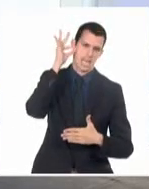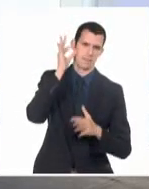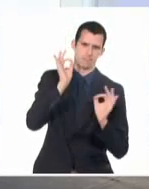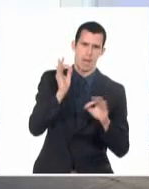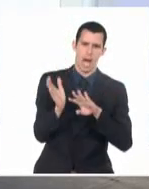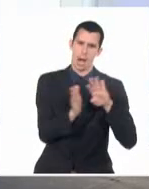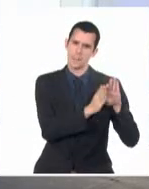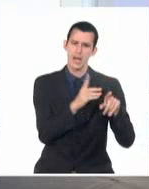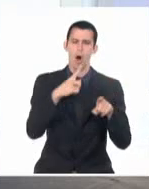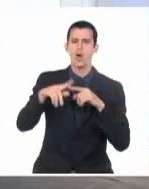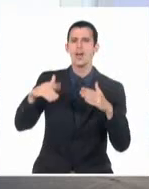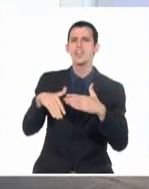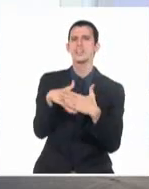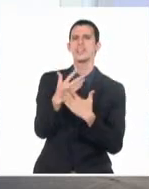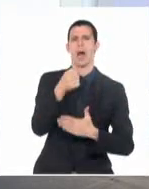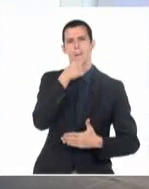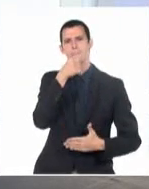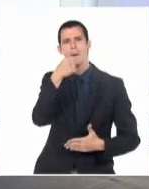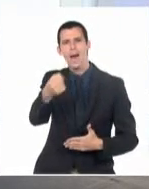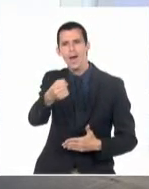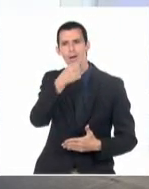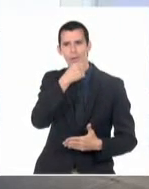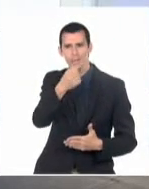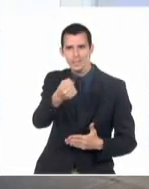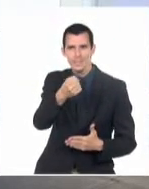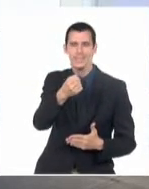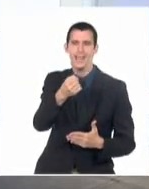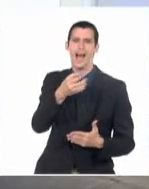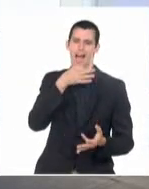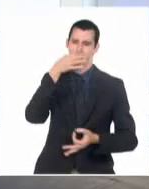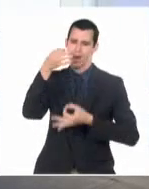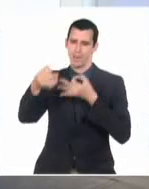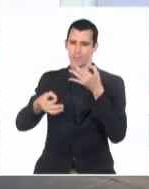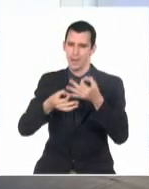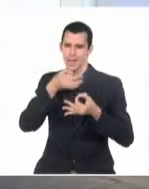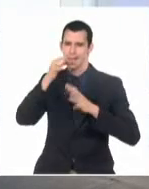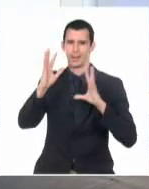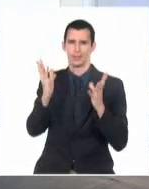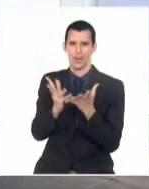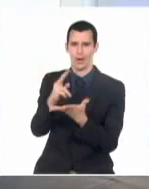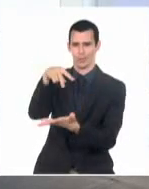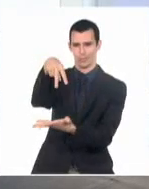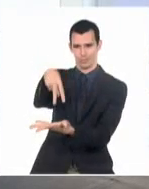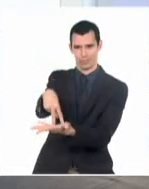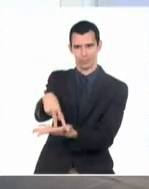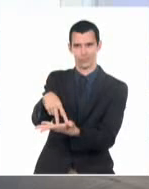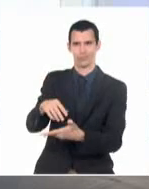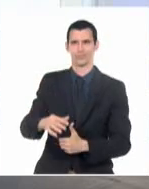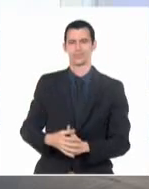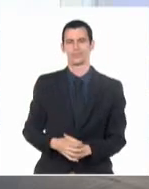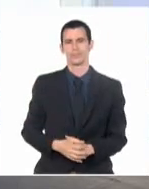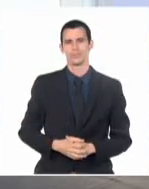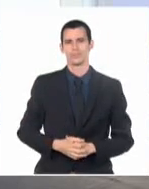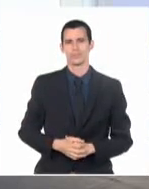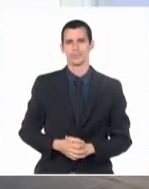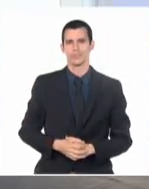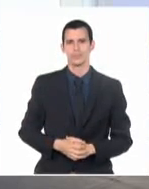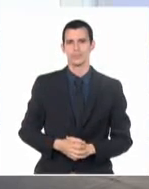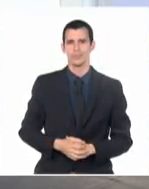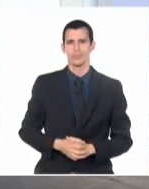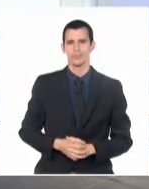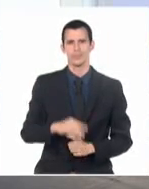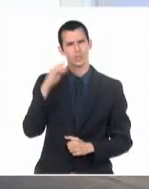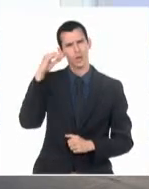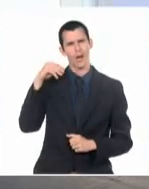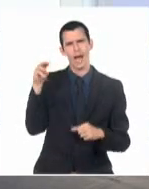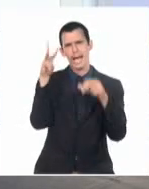profesionales en Cuba que cada día dedican su labor al público con entrega y dedicación, escribió Lasso en la cuenta de X de la Asamblea